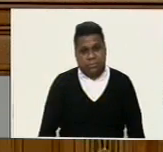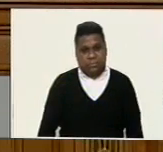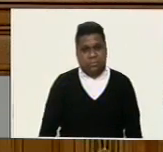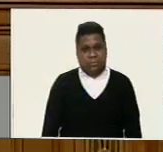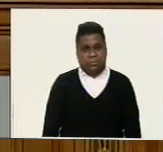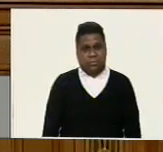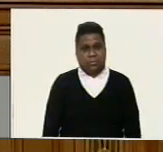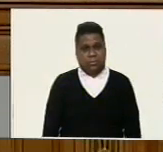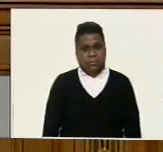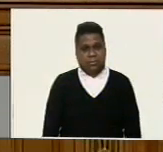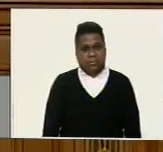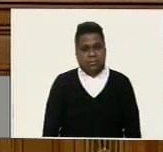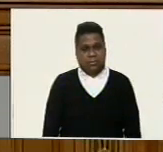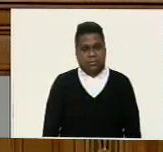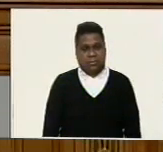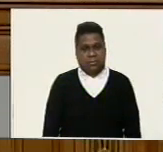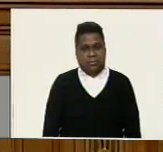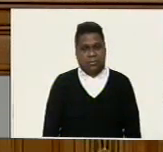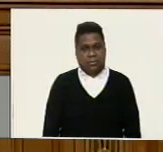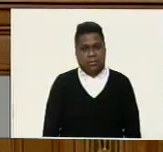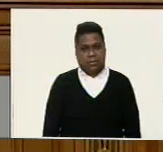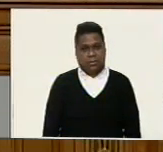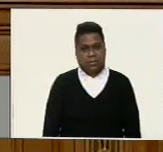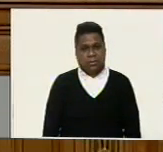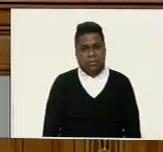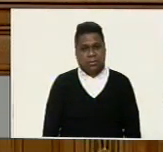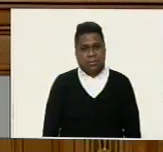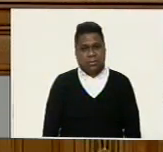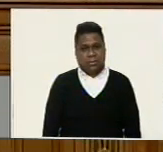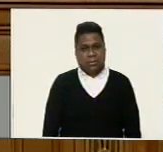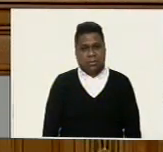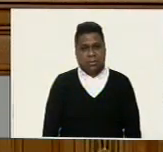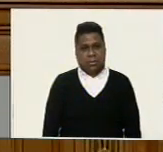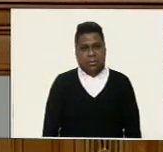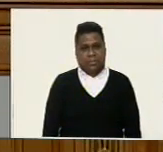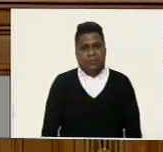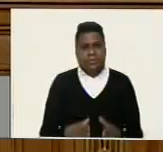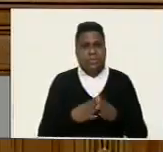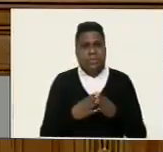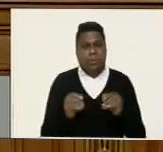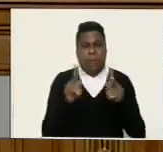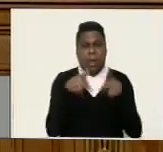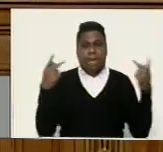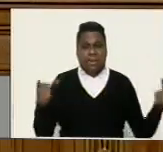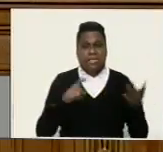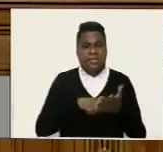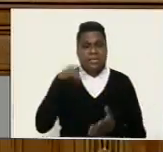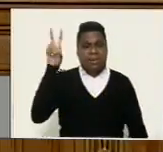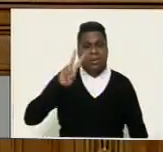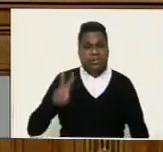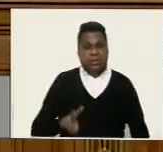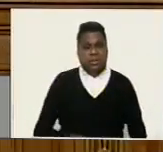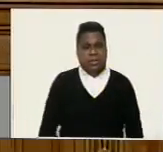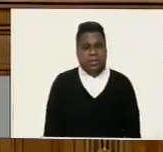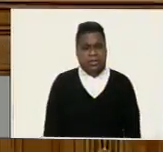Así que el Táchira es valioso en esa historia del Correo del Orinoco de Venezuela.